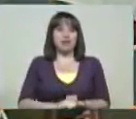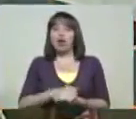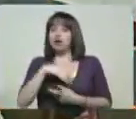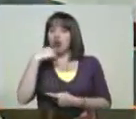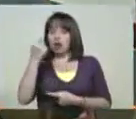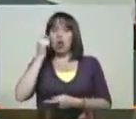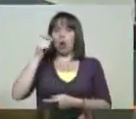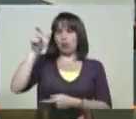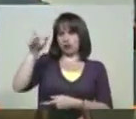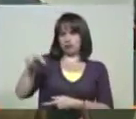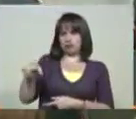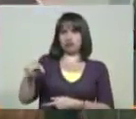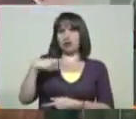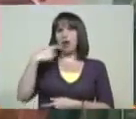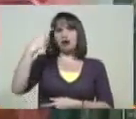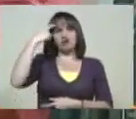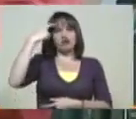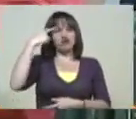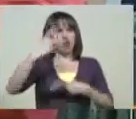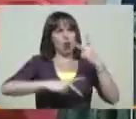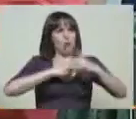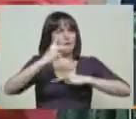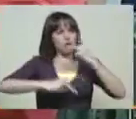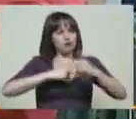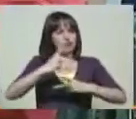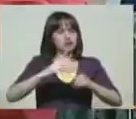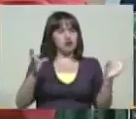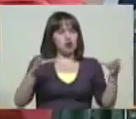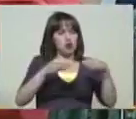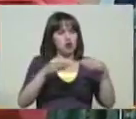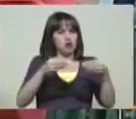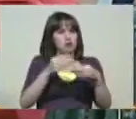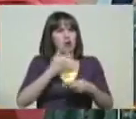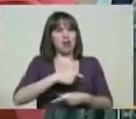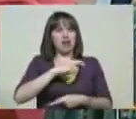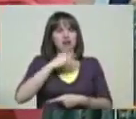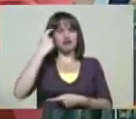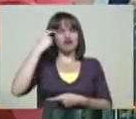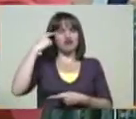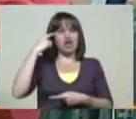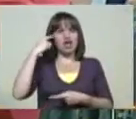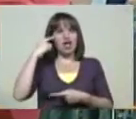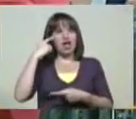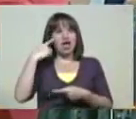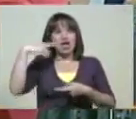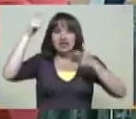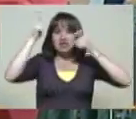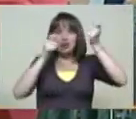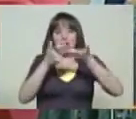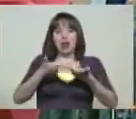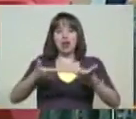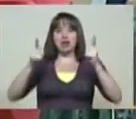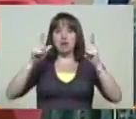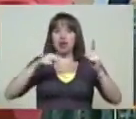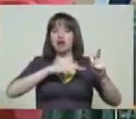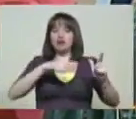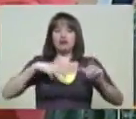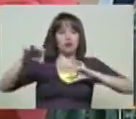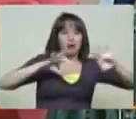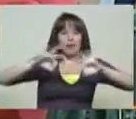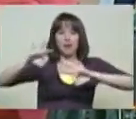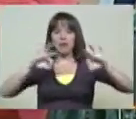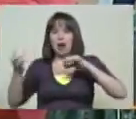fernando yo sé que los procesos nos reunimos en enero chávez va para la calle y nosotros tenemos que prepararnos para